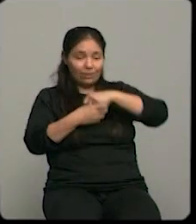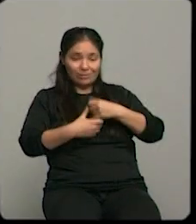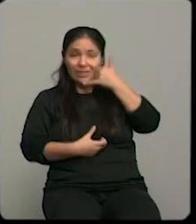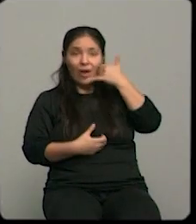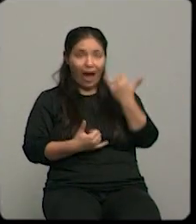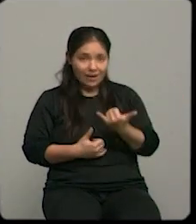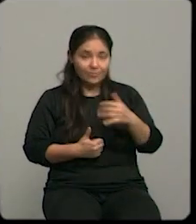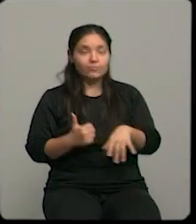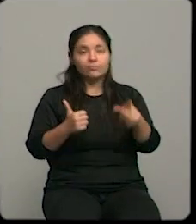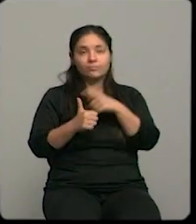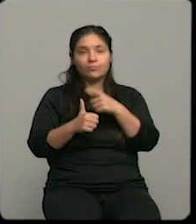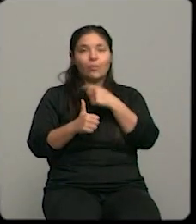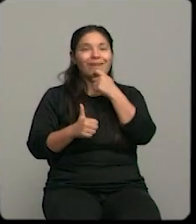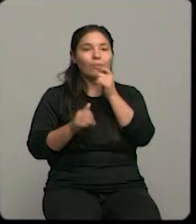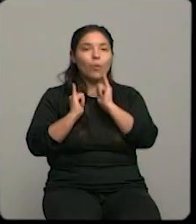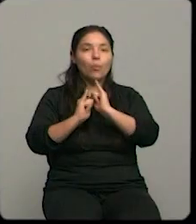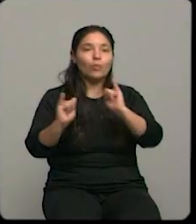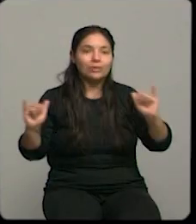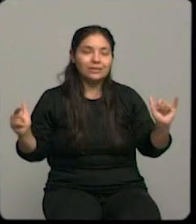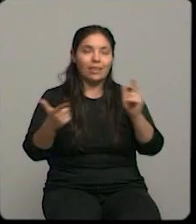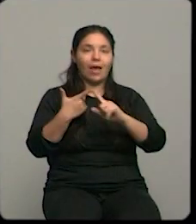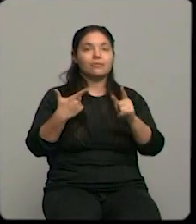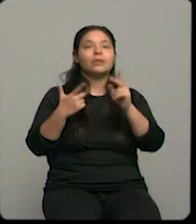la música de una serie que te gusta,